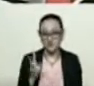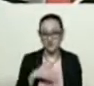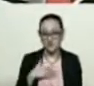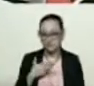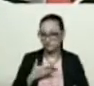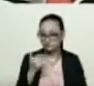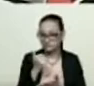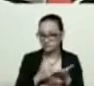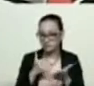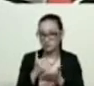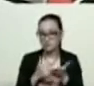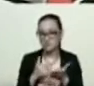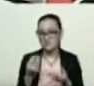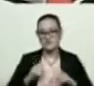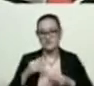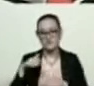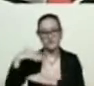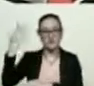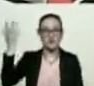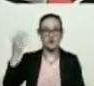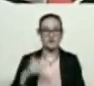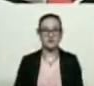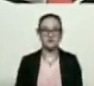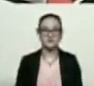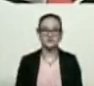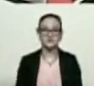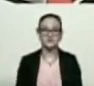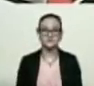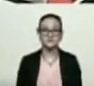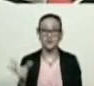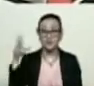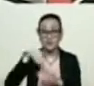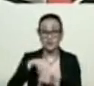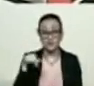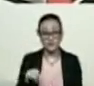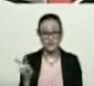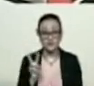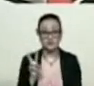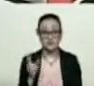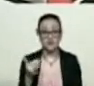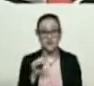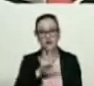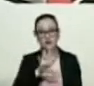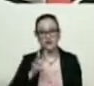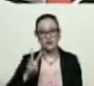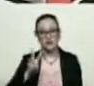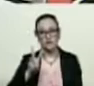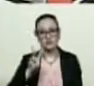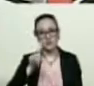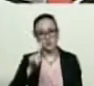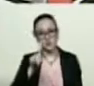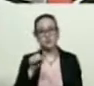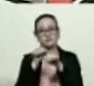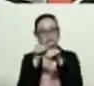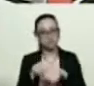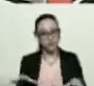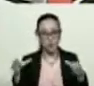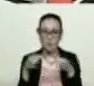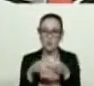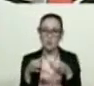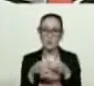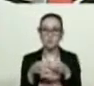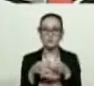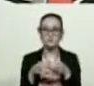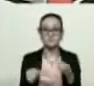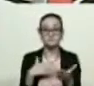residentes en el exterior dentro del país en estos 500 31 puntos que hemos desplegado y que a